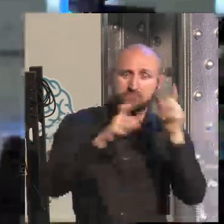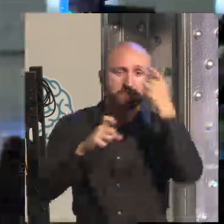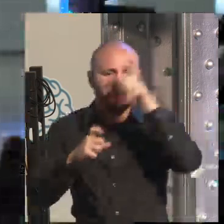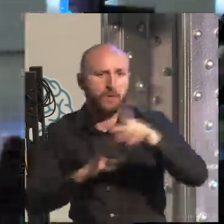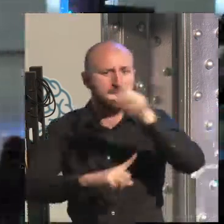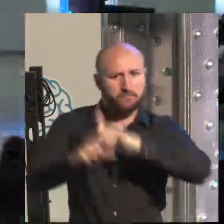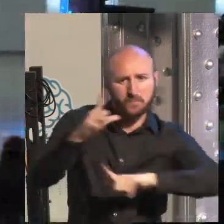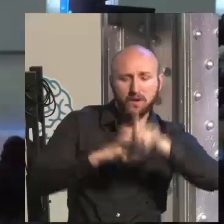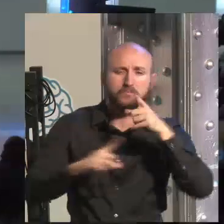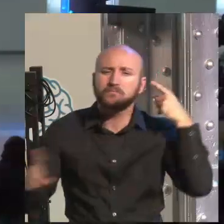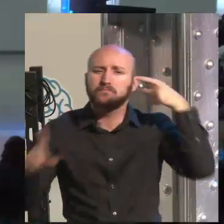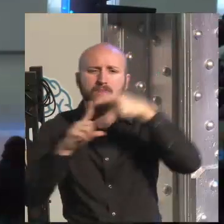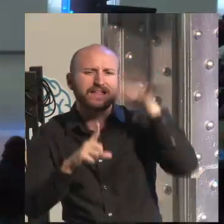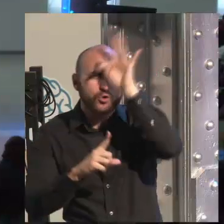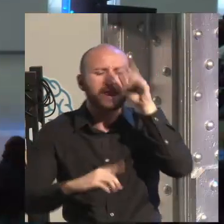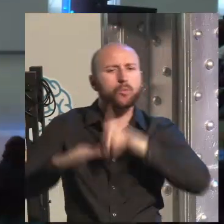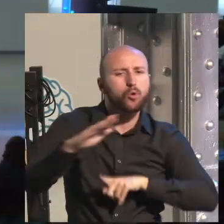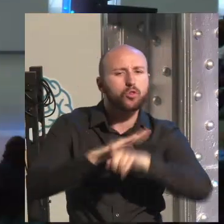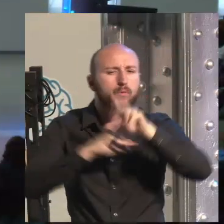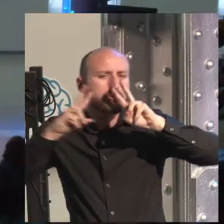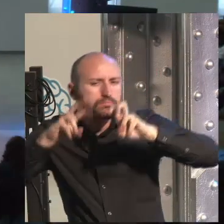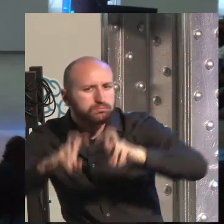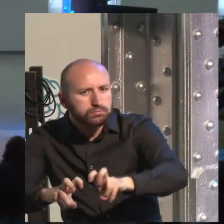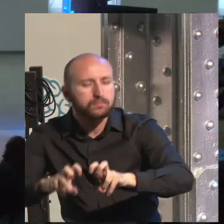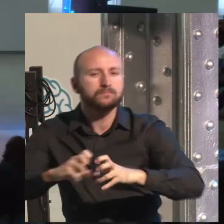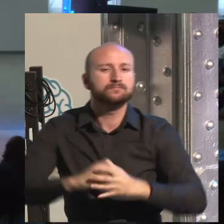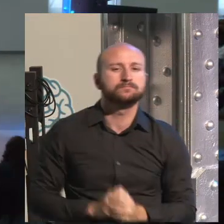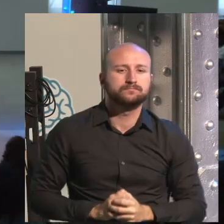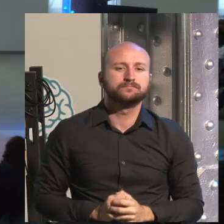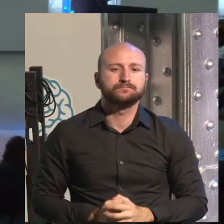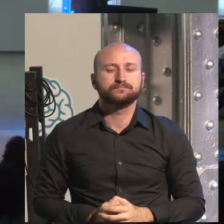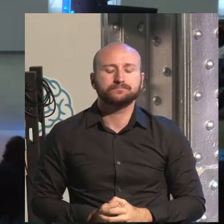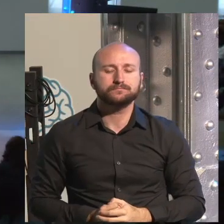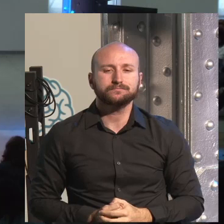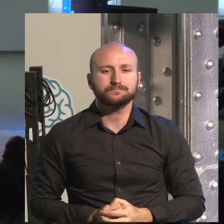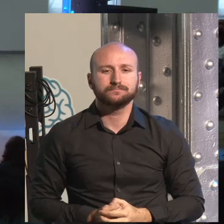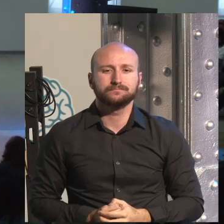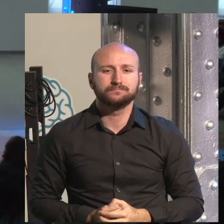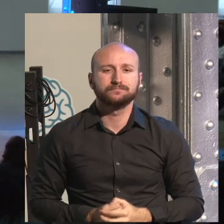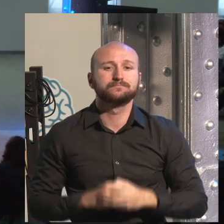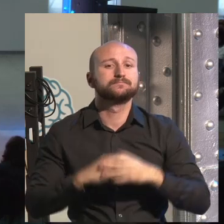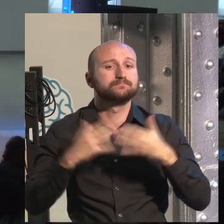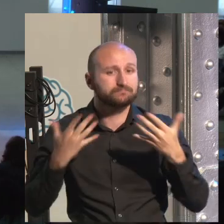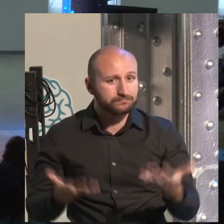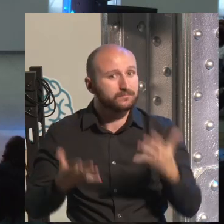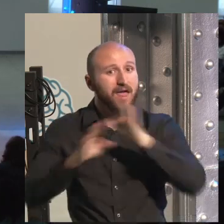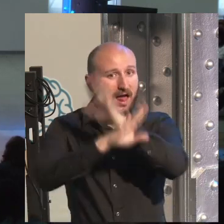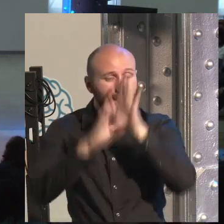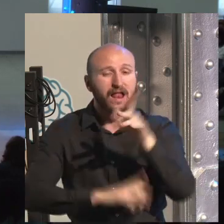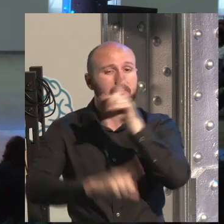desarrollar una teoría de la evolución es inevitable viajar, y sin embargo no es